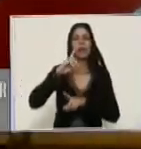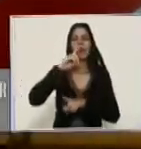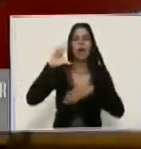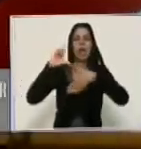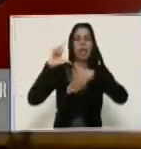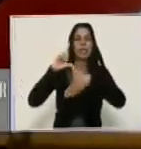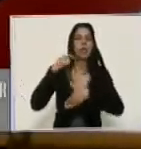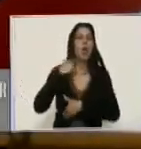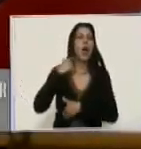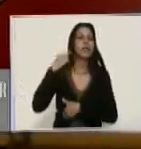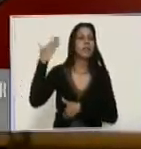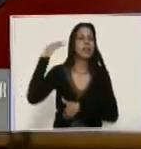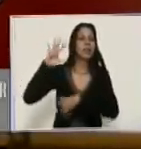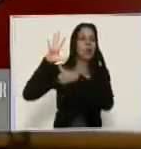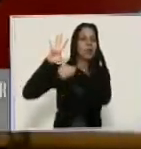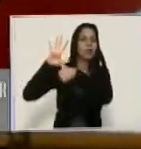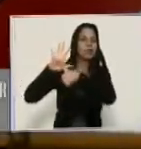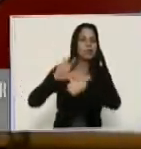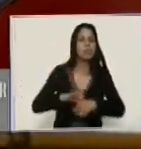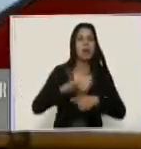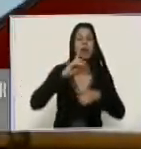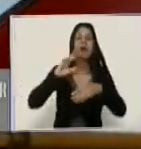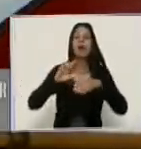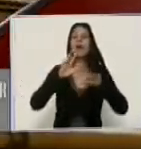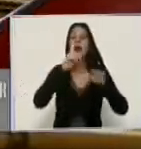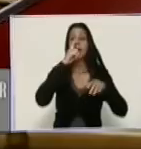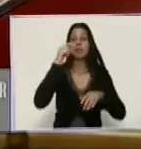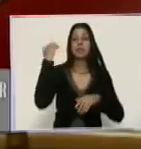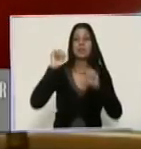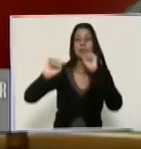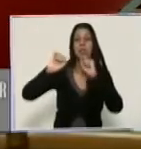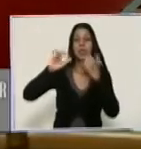continente durante los siglos XIX y XX.